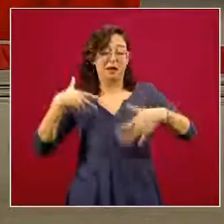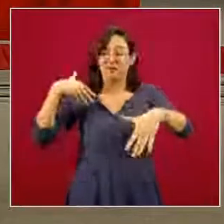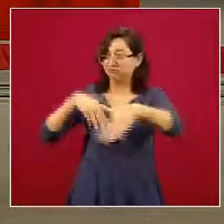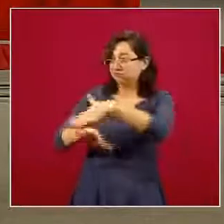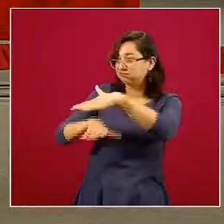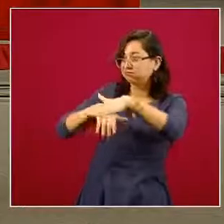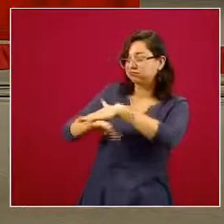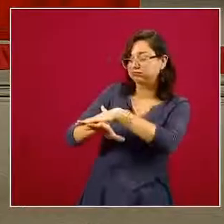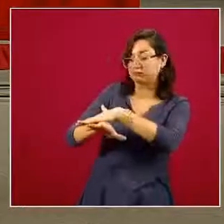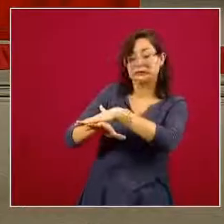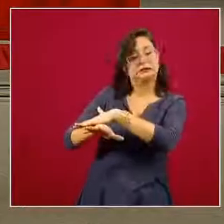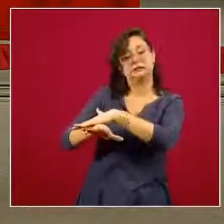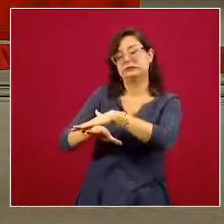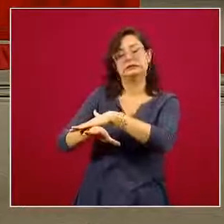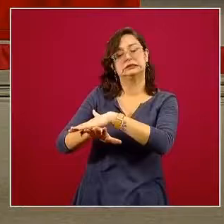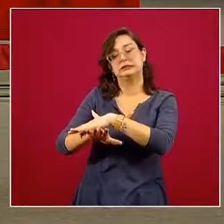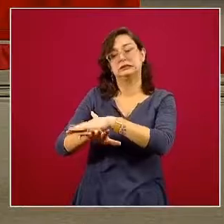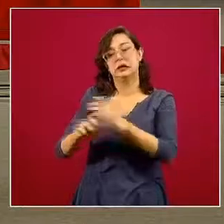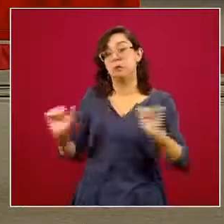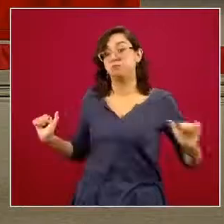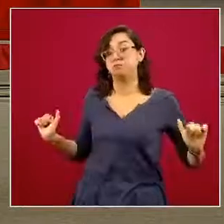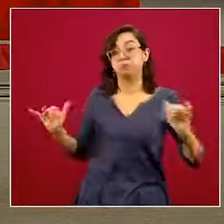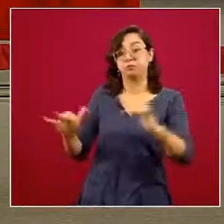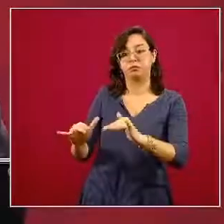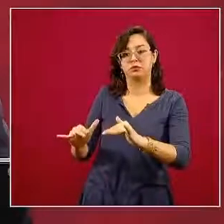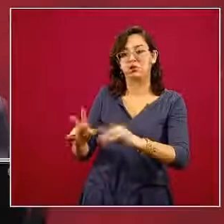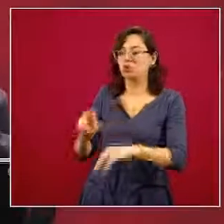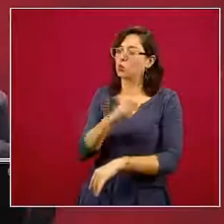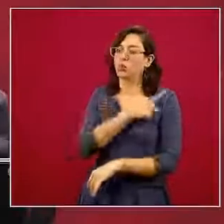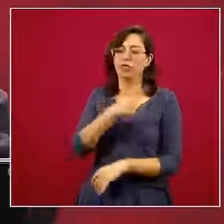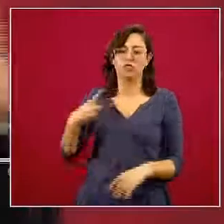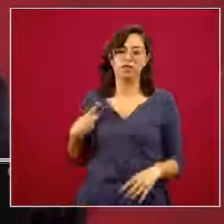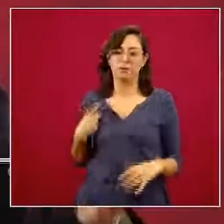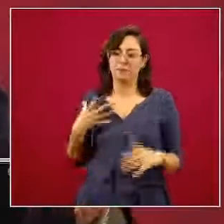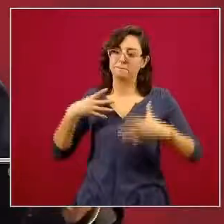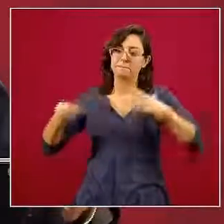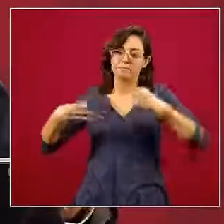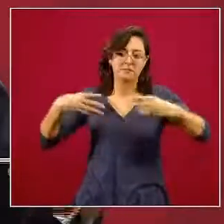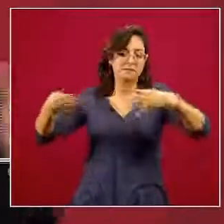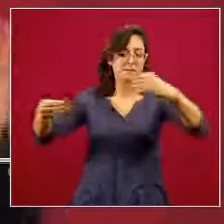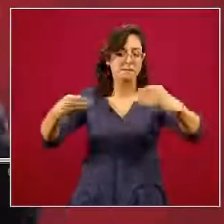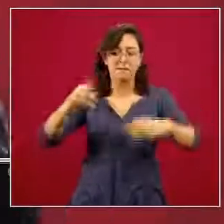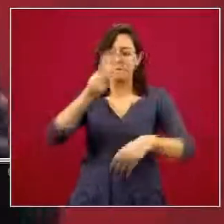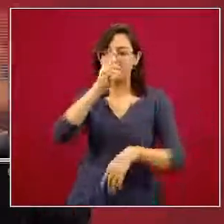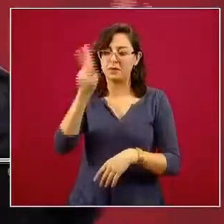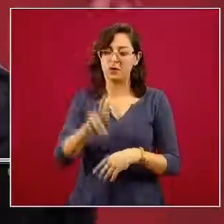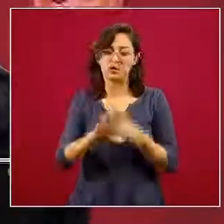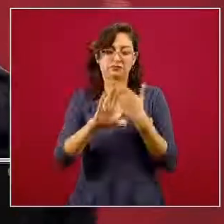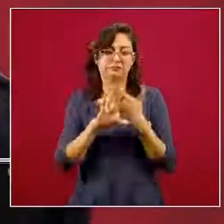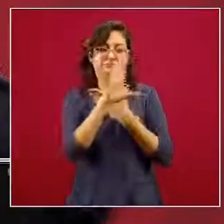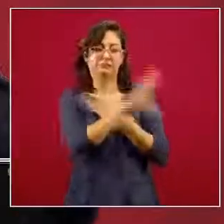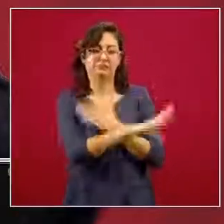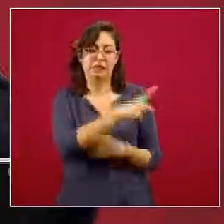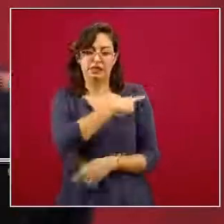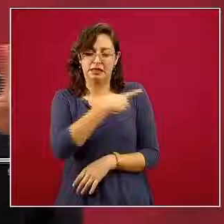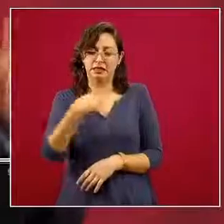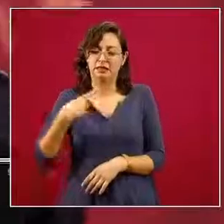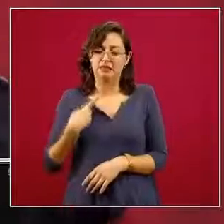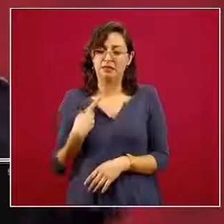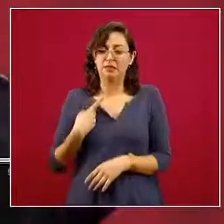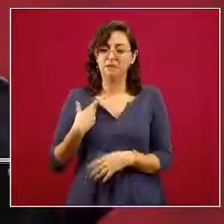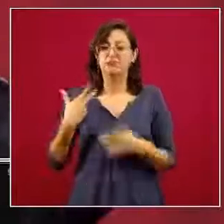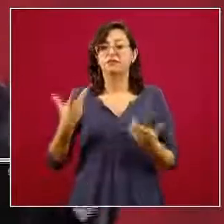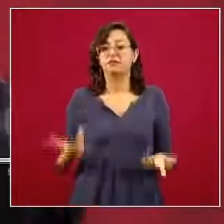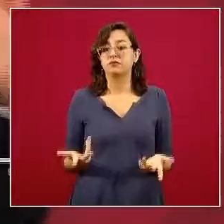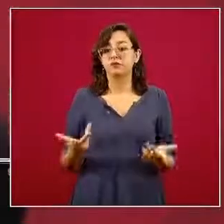un mecanismo de congregación masiva y por lo tanto de contagios masivos. En la medida en que eso no ocurra,